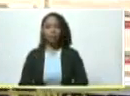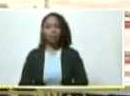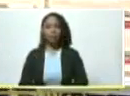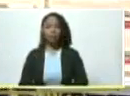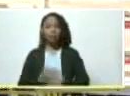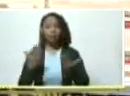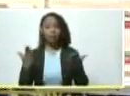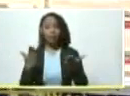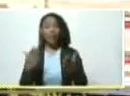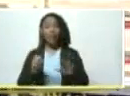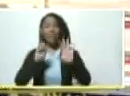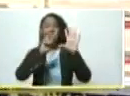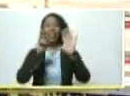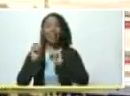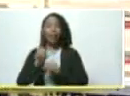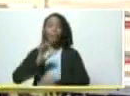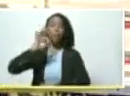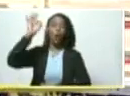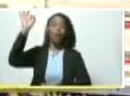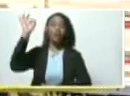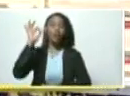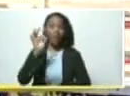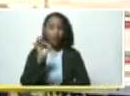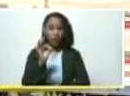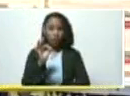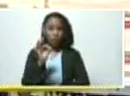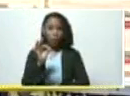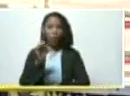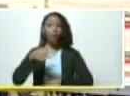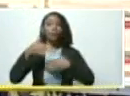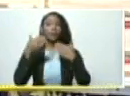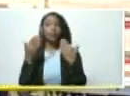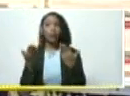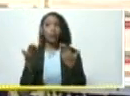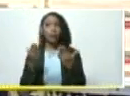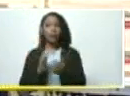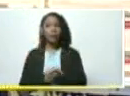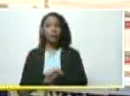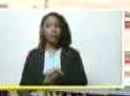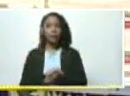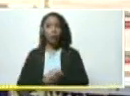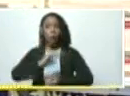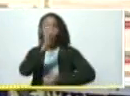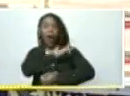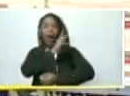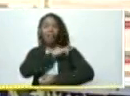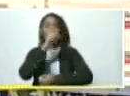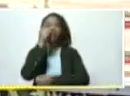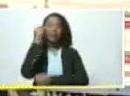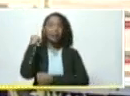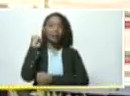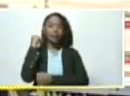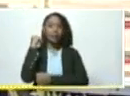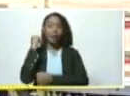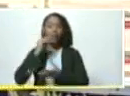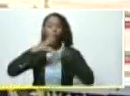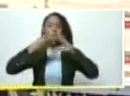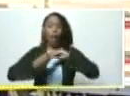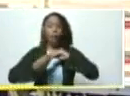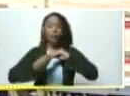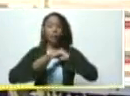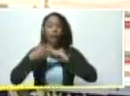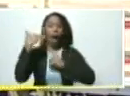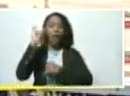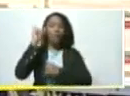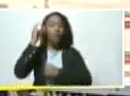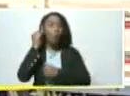Y el 70% de los jefes o las jefas de los CLAP son